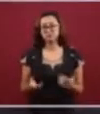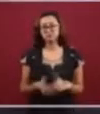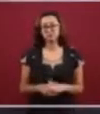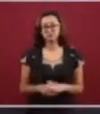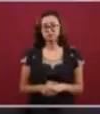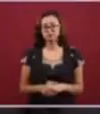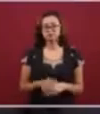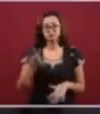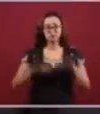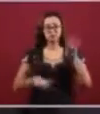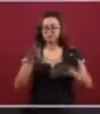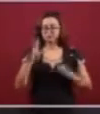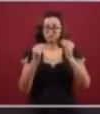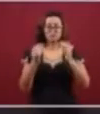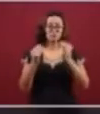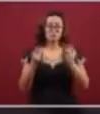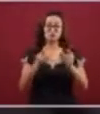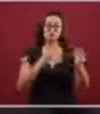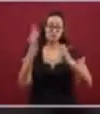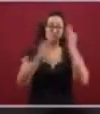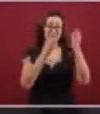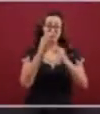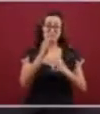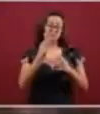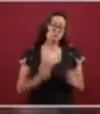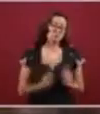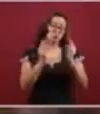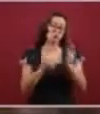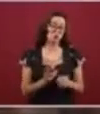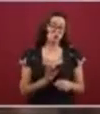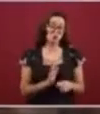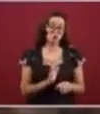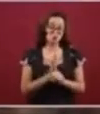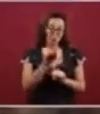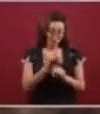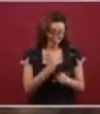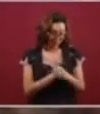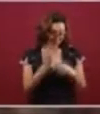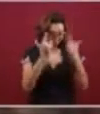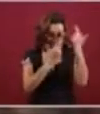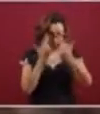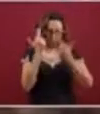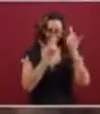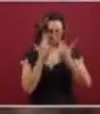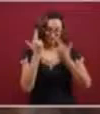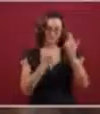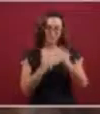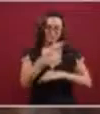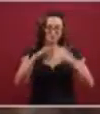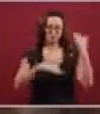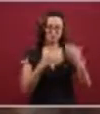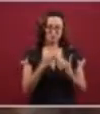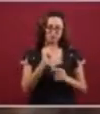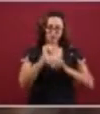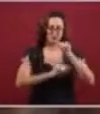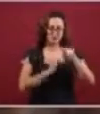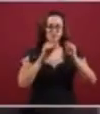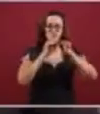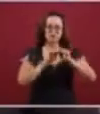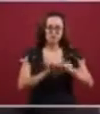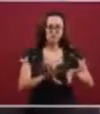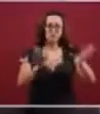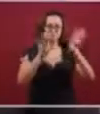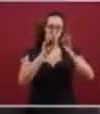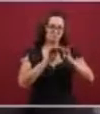cuestiones de bromas, recibimos también, pero casi todas las vamos atendiendo y las vamos publicando. Creo